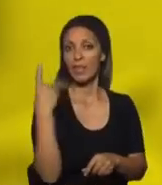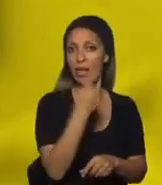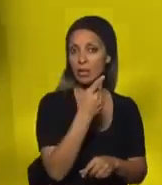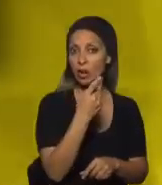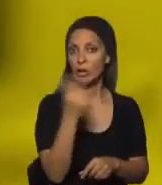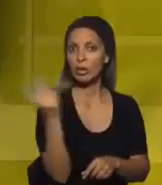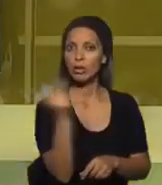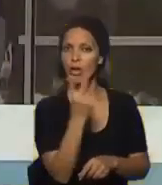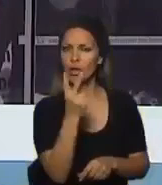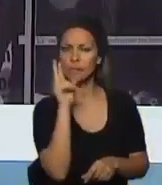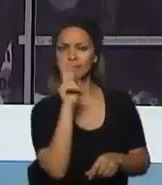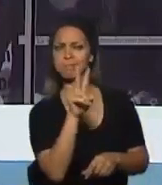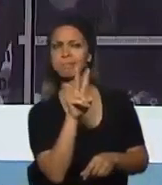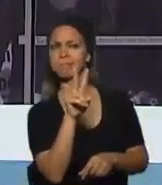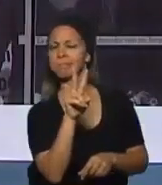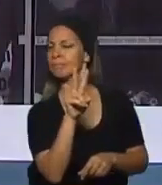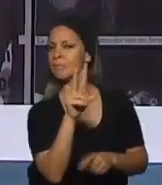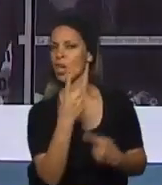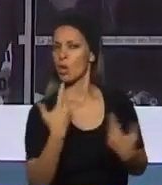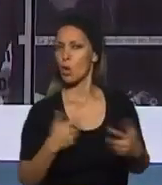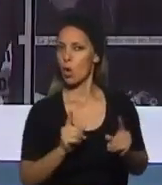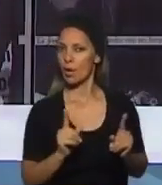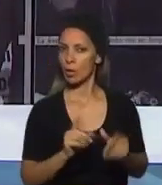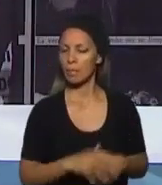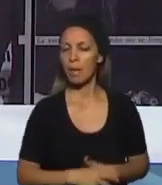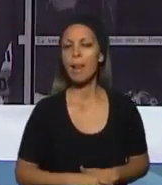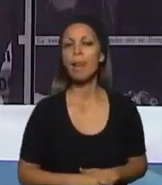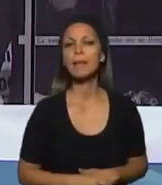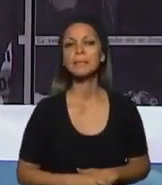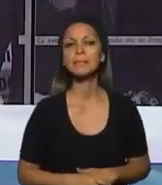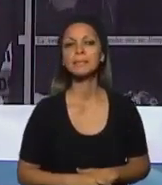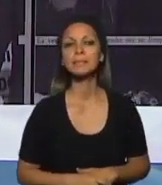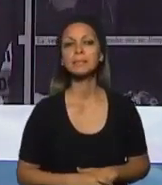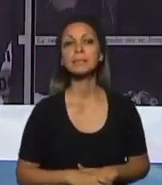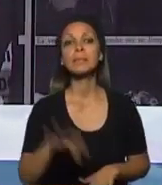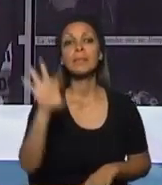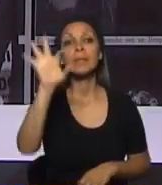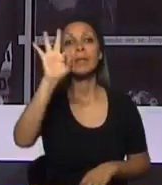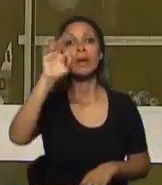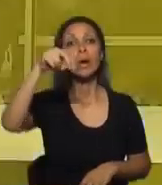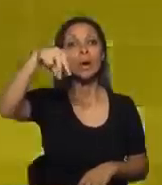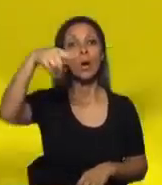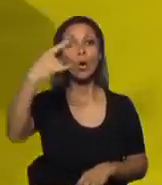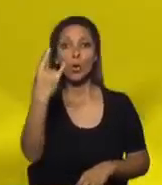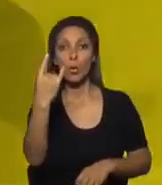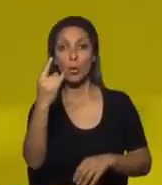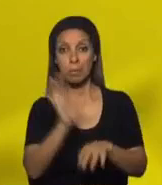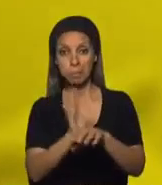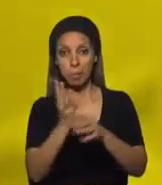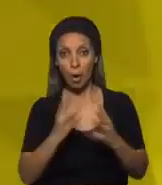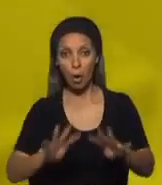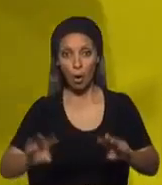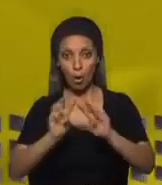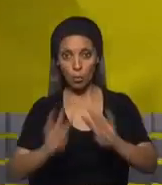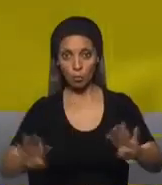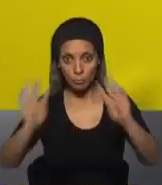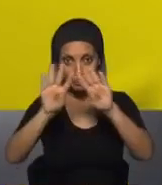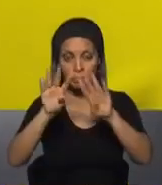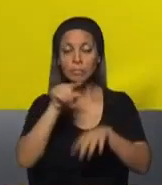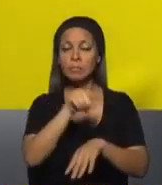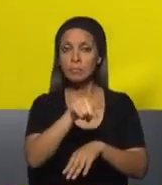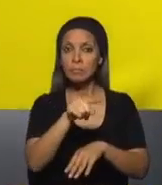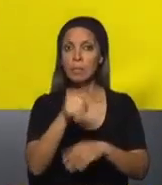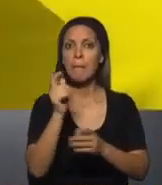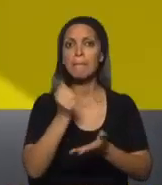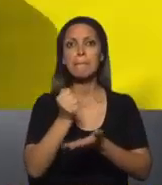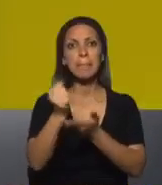no era normal. ONU premia a empresas que impulsen la igualdad. La Organización de